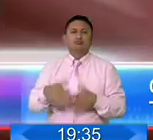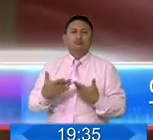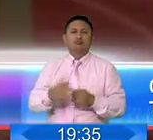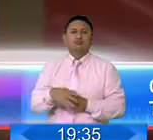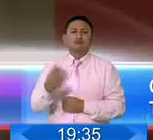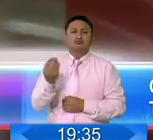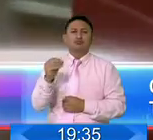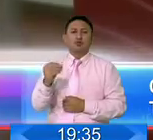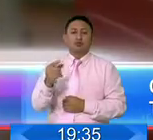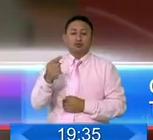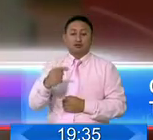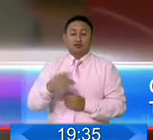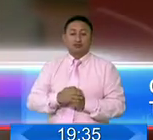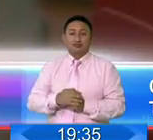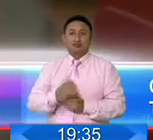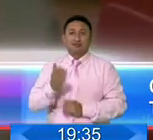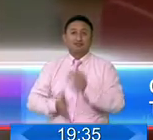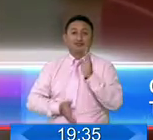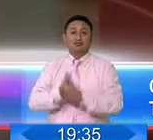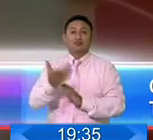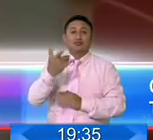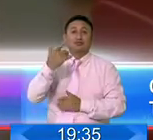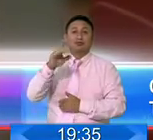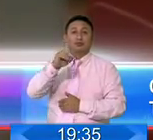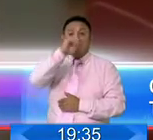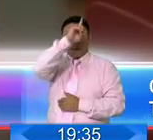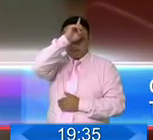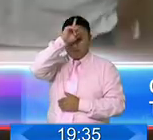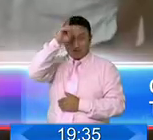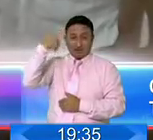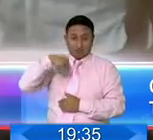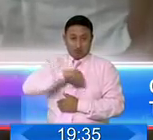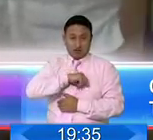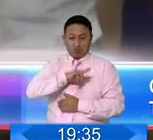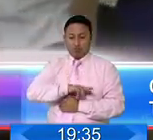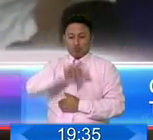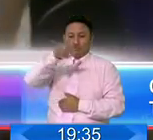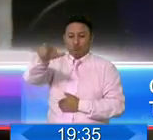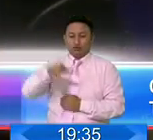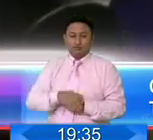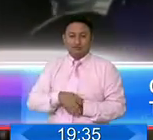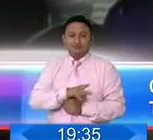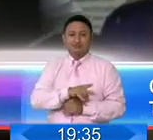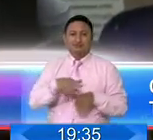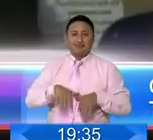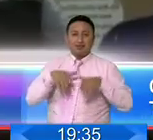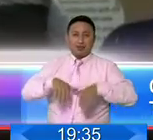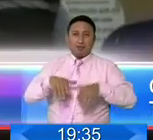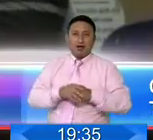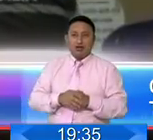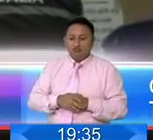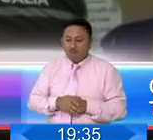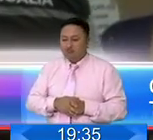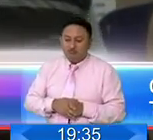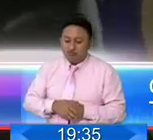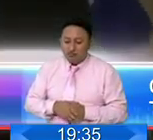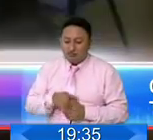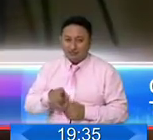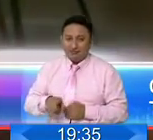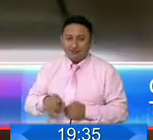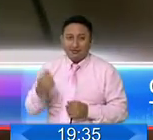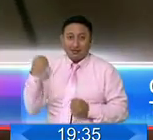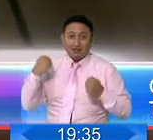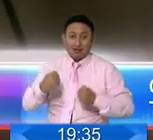un joven que pretendía salir con dirección hacia Madrid, en España. Los canes entrenados detectaron que en medio de su